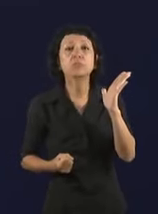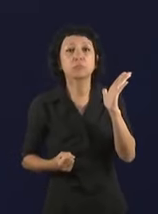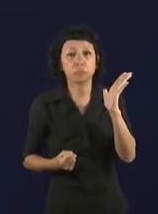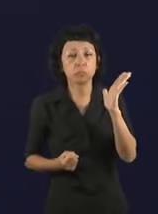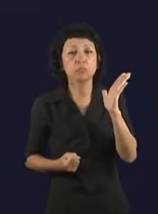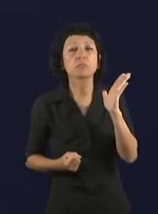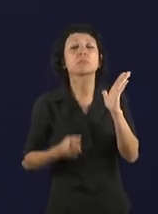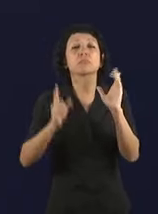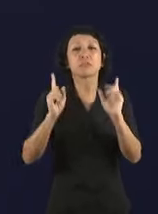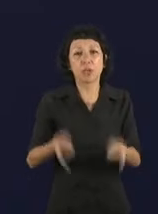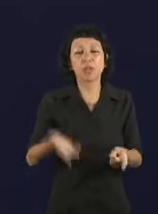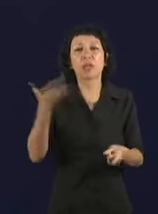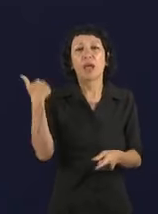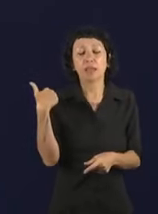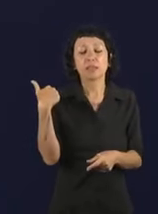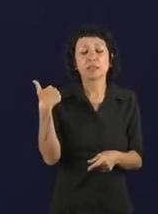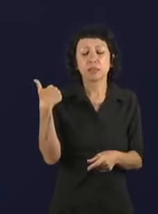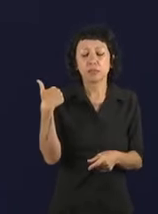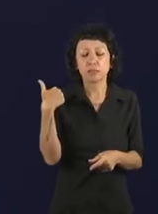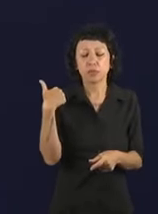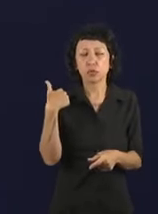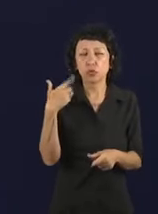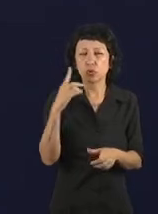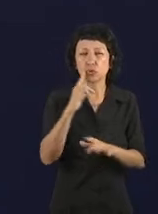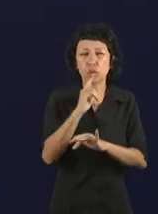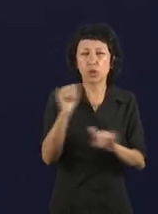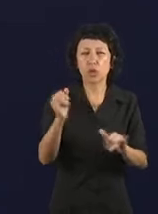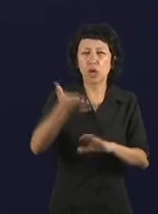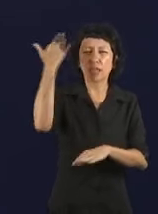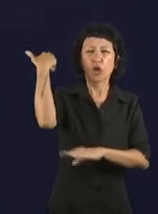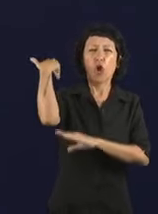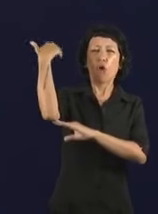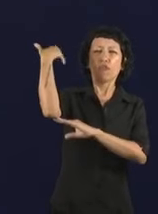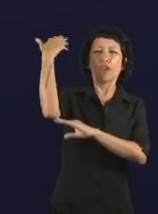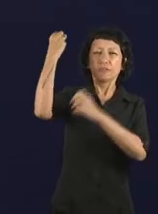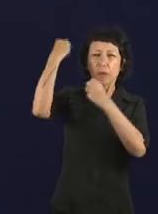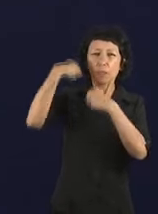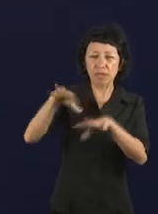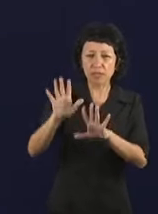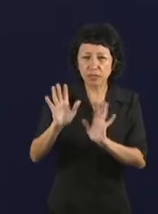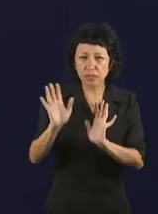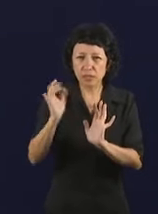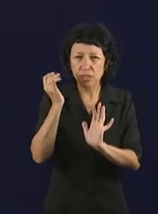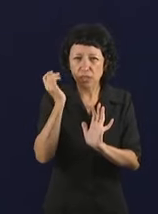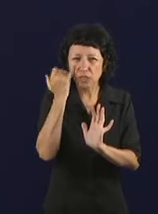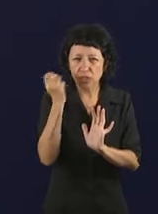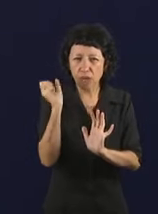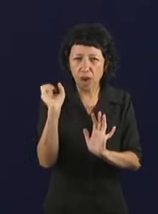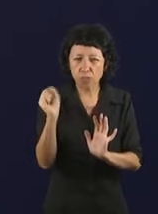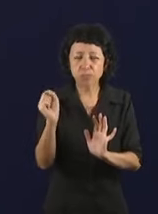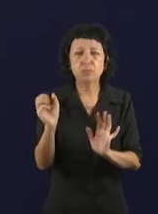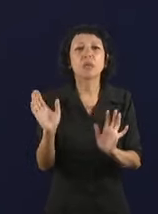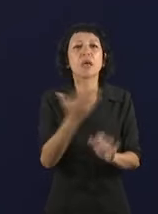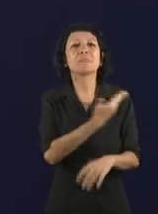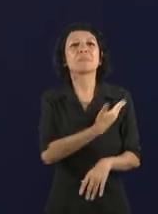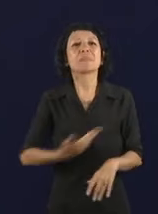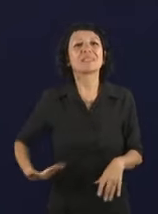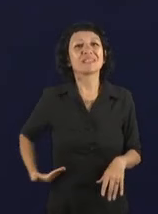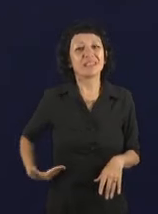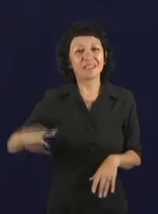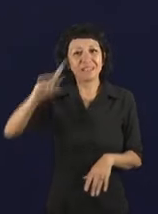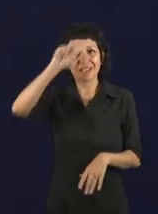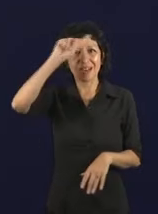lo he explicado al principio de me parece de mi mi ciclo de conferencias efectivamente el presidente de la nación en su